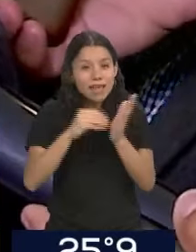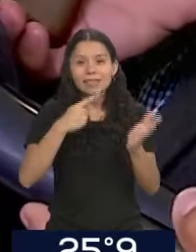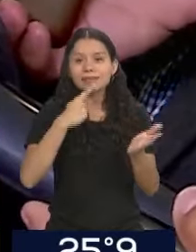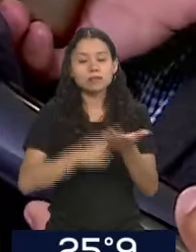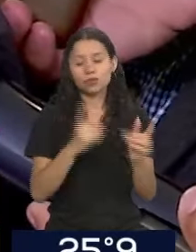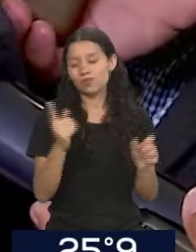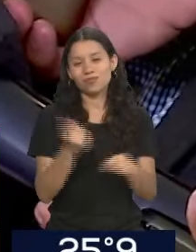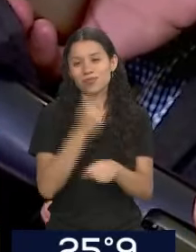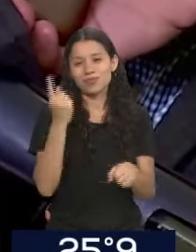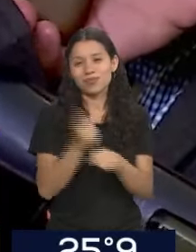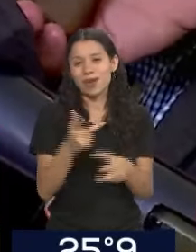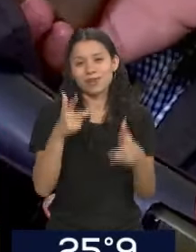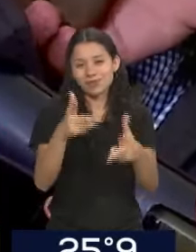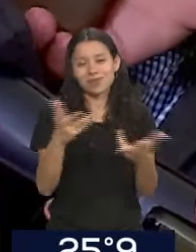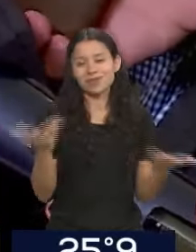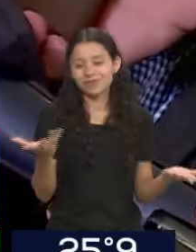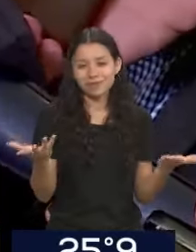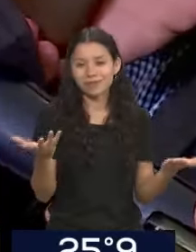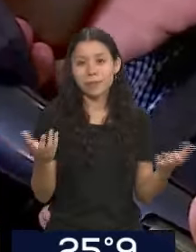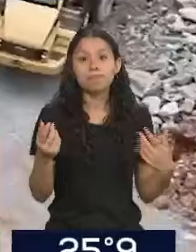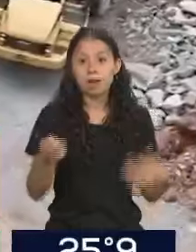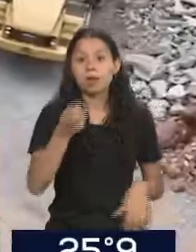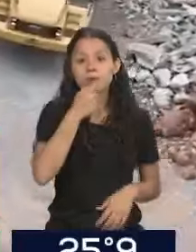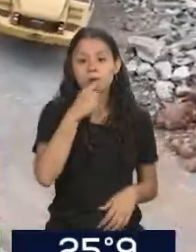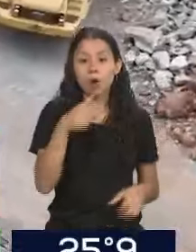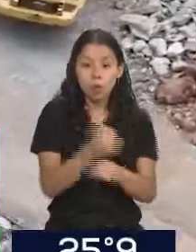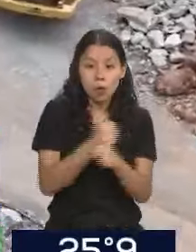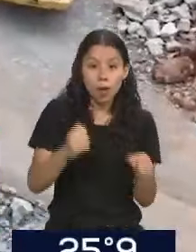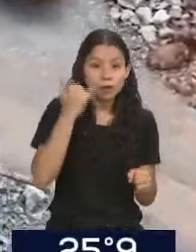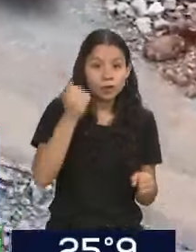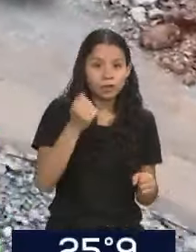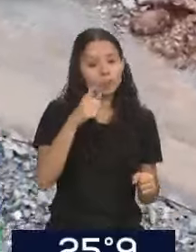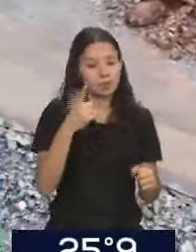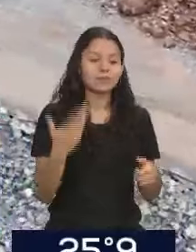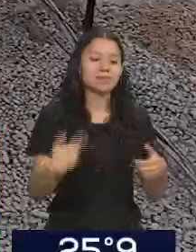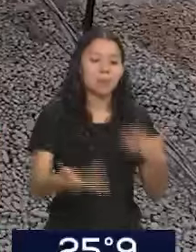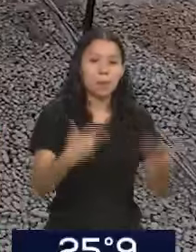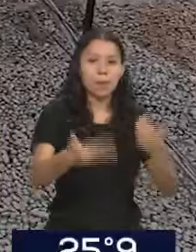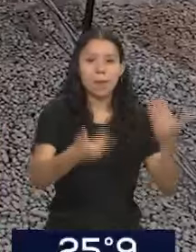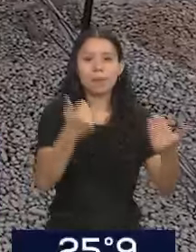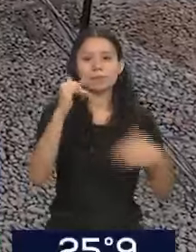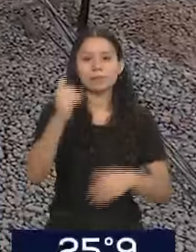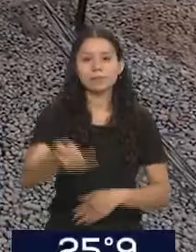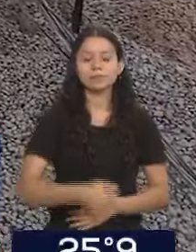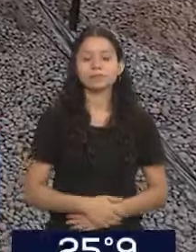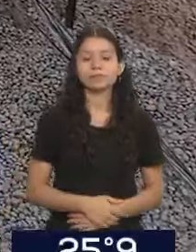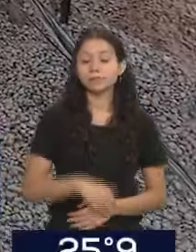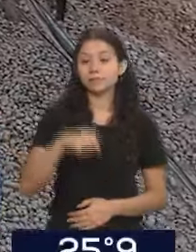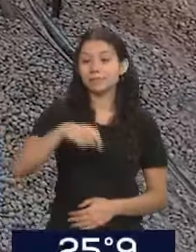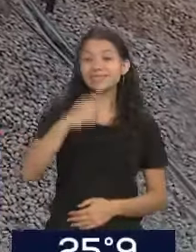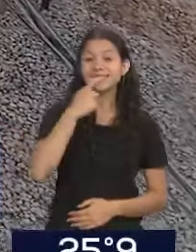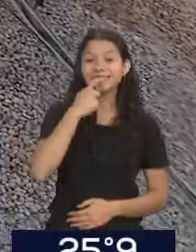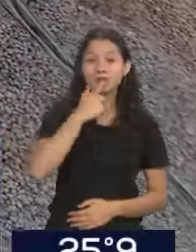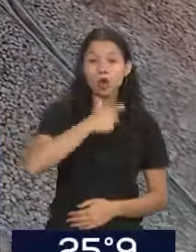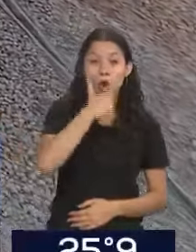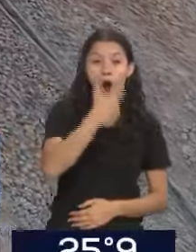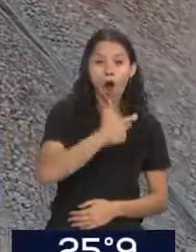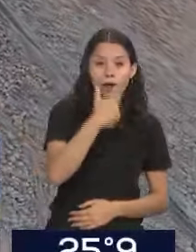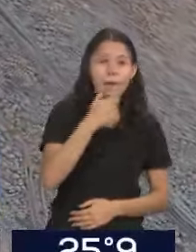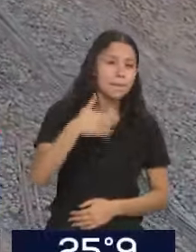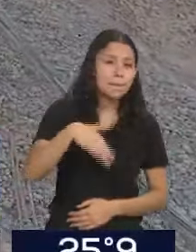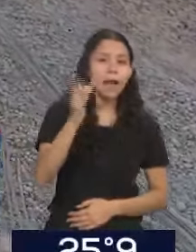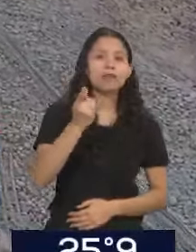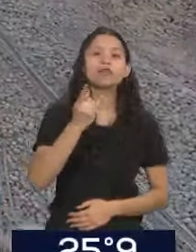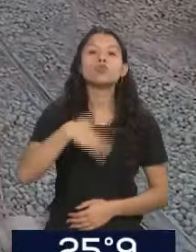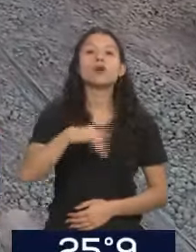tendríamos una explotación un poco más rápida. El 60% de los proyectos de cobre que hay en el país están en San Juan,